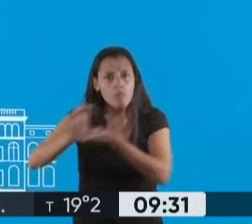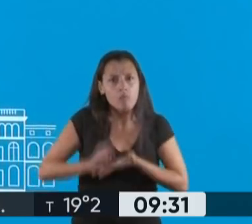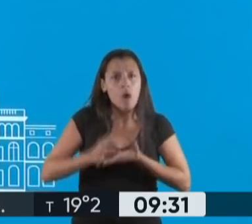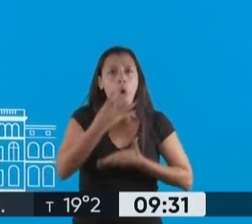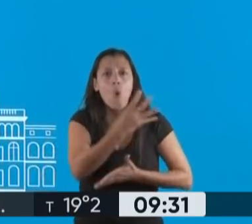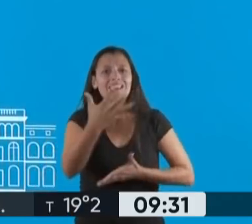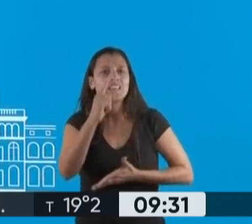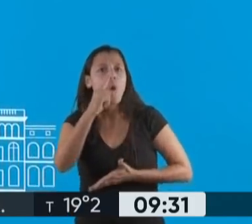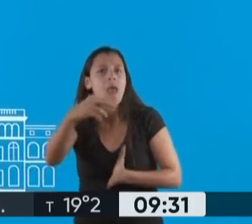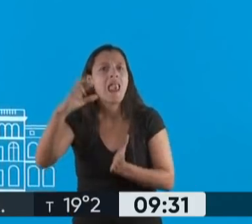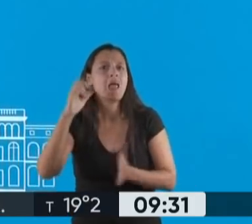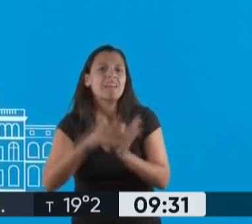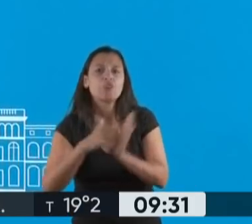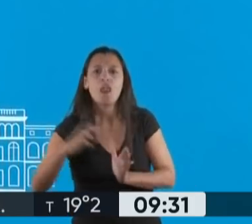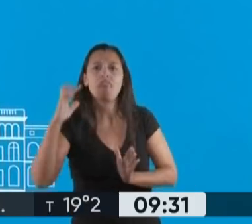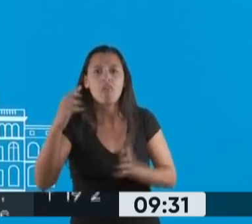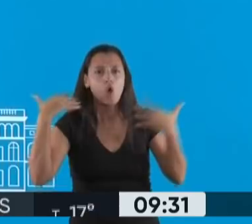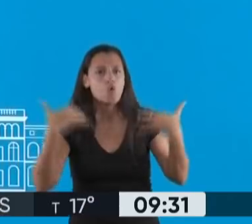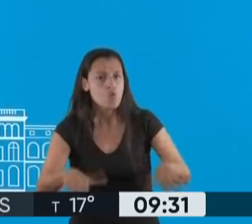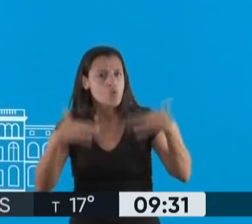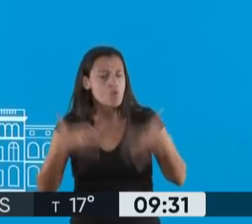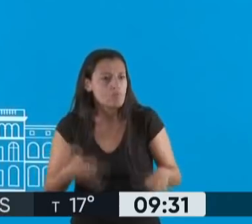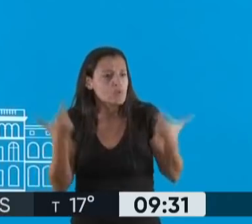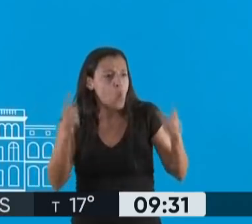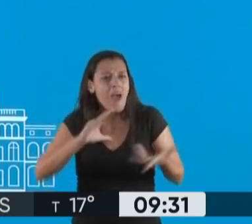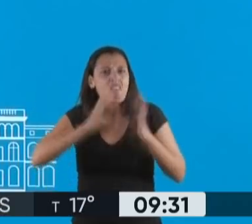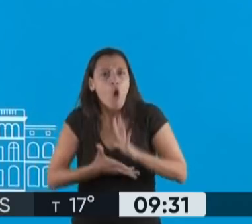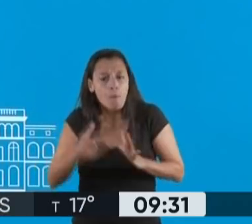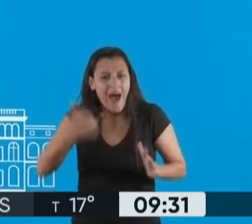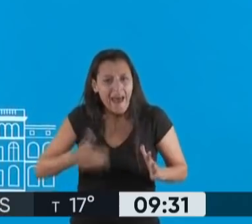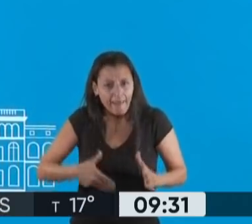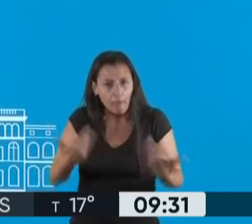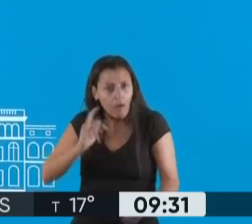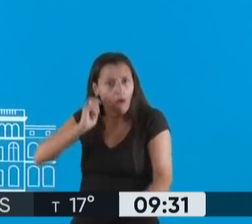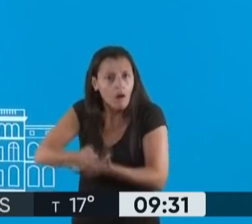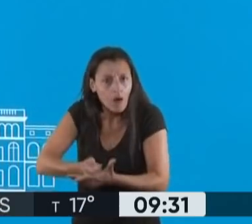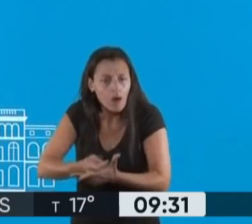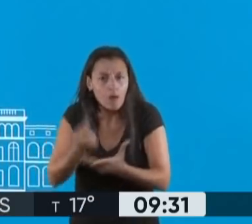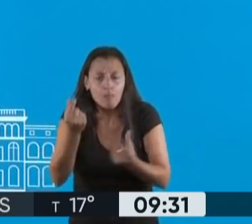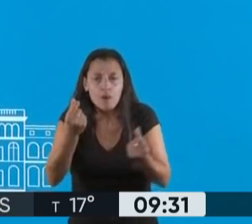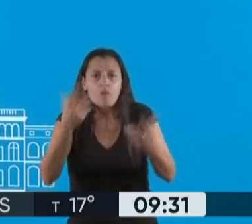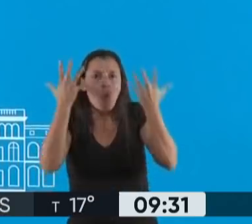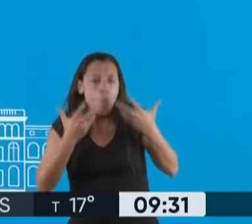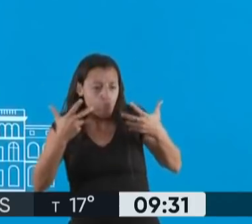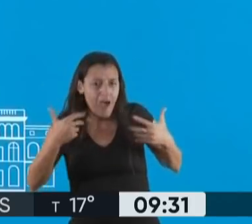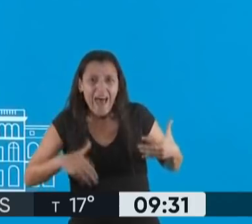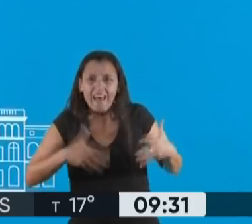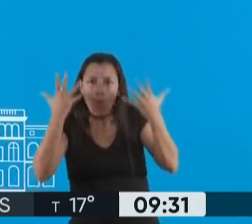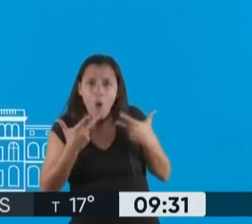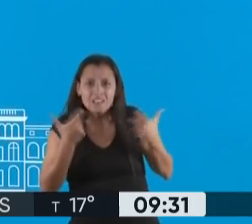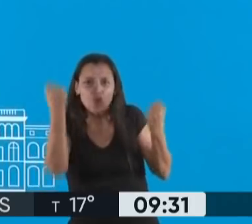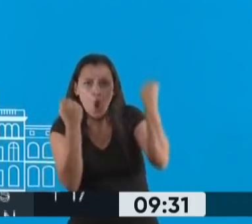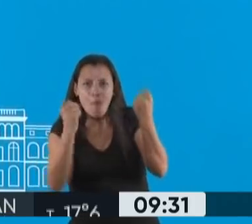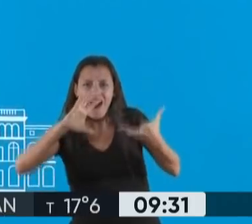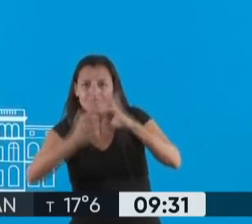45.000 millones que no hay ninguna posibilidad de que Argentina cancele, que solo los vencimientos que tenía este año Argentina nos hubieran